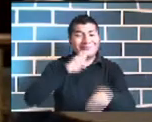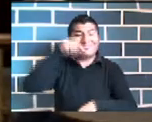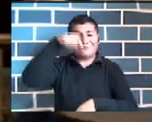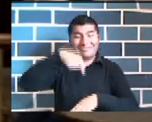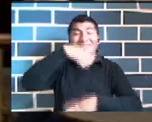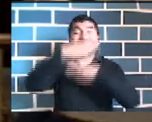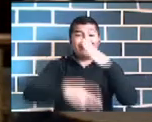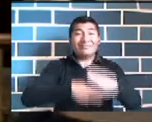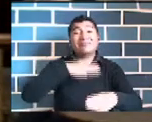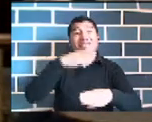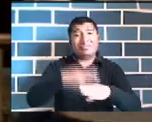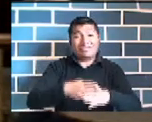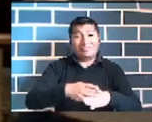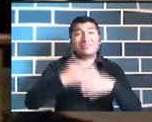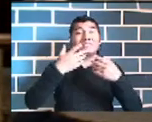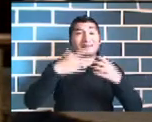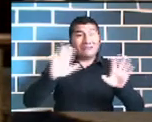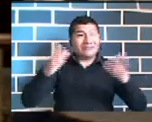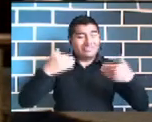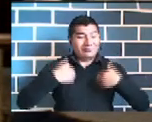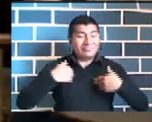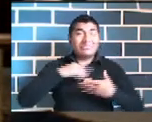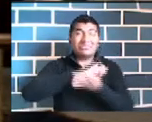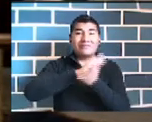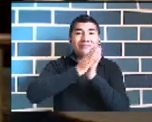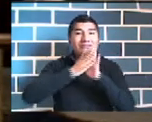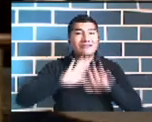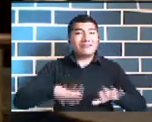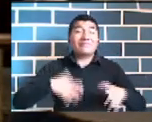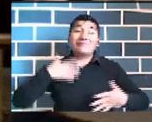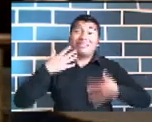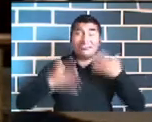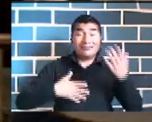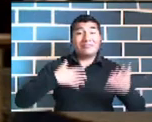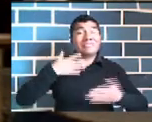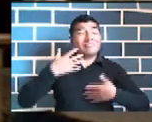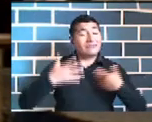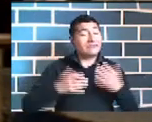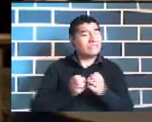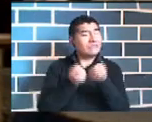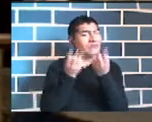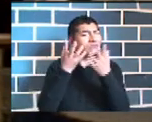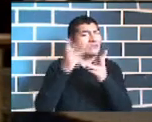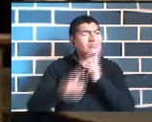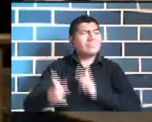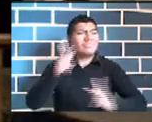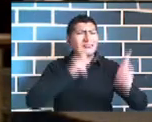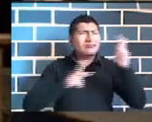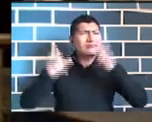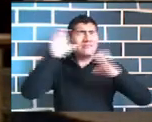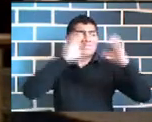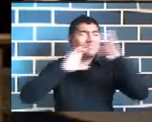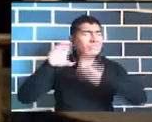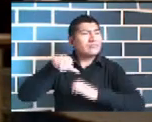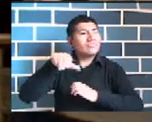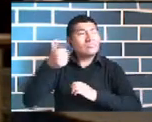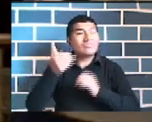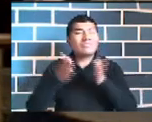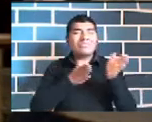mundo consiguiendo la paz y la felicidad que tanta gente la busca por otros